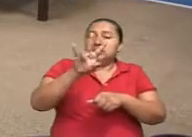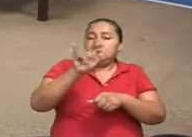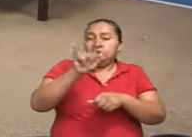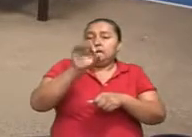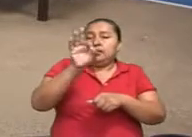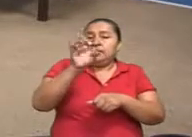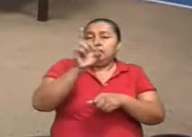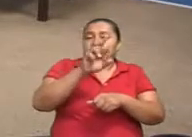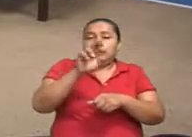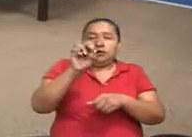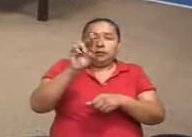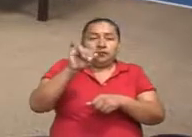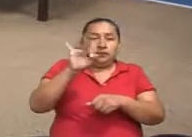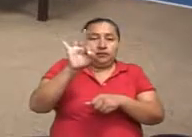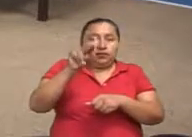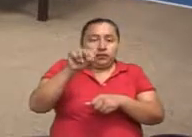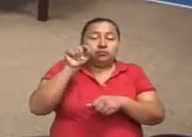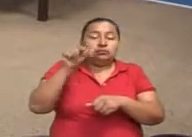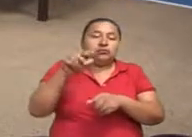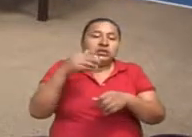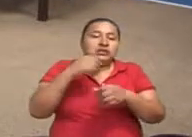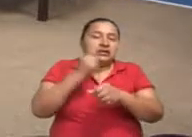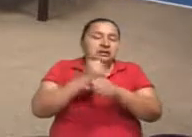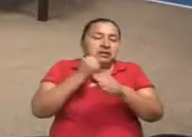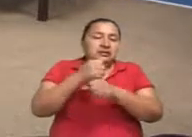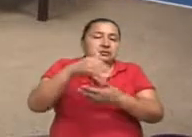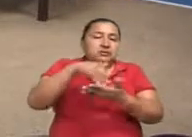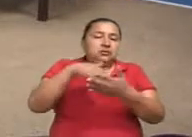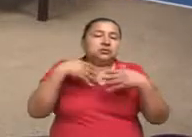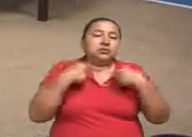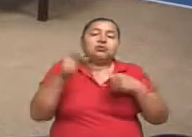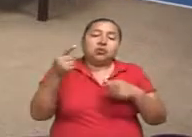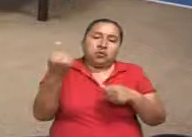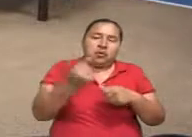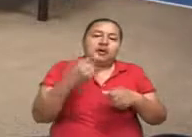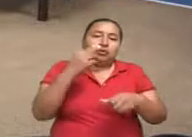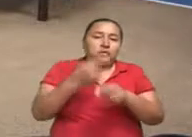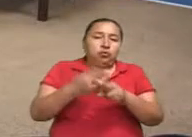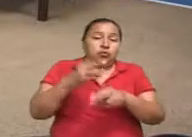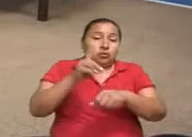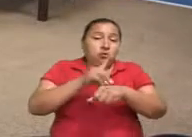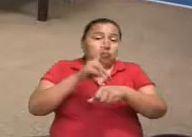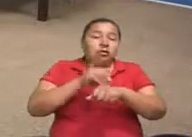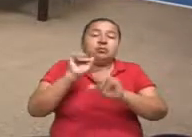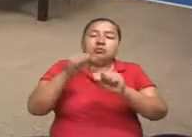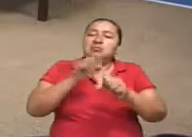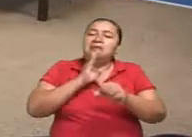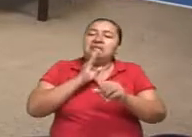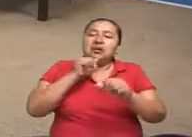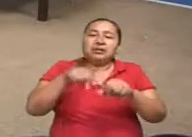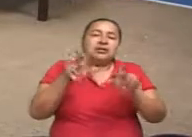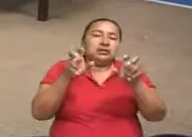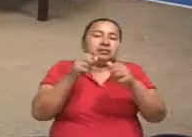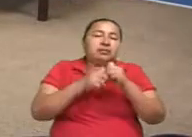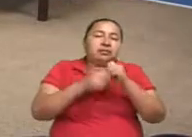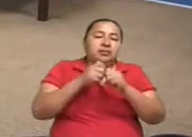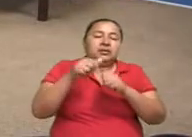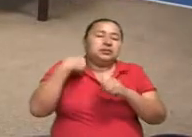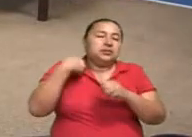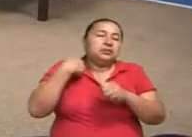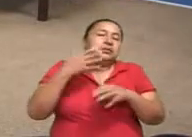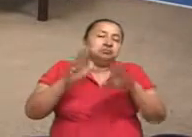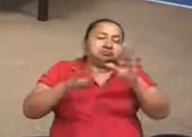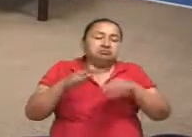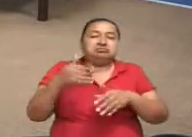ella estamos abordando sobre este trastorno que se presenta frecuentemente en nuestras unidades de salud,